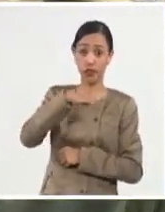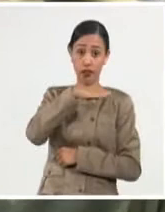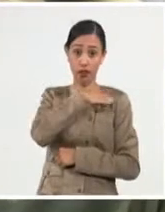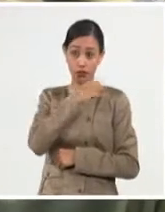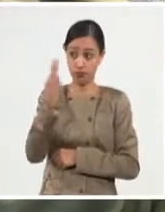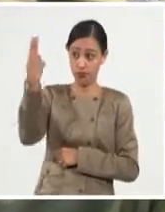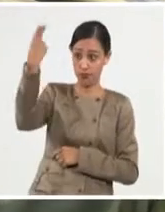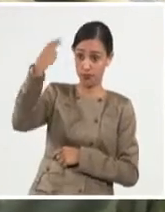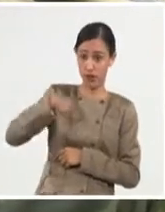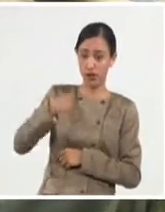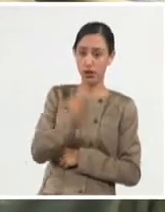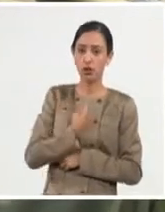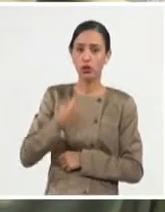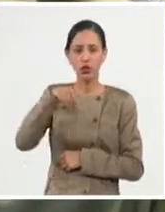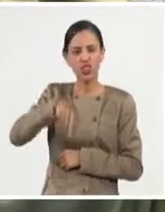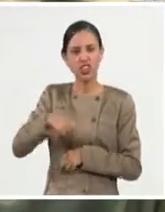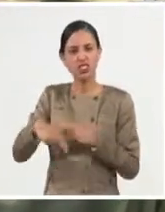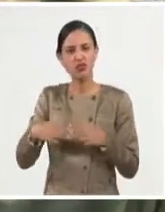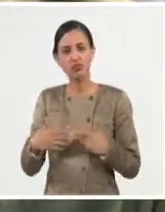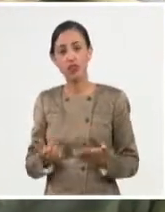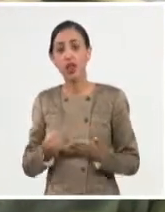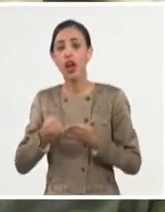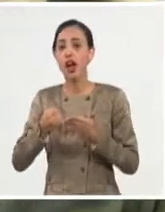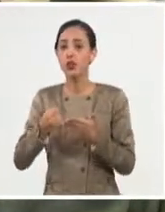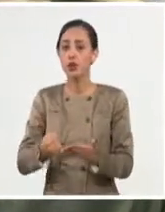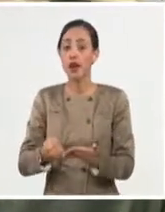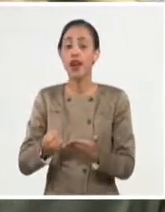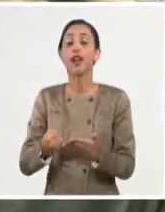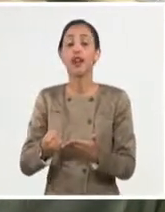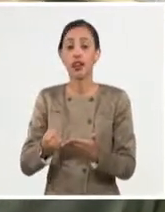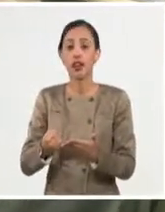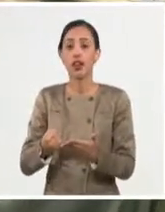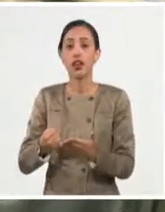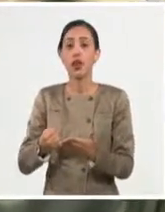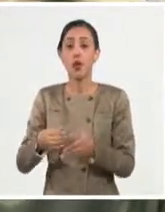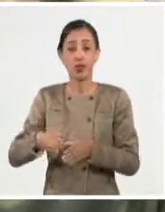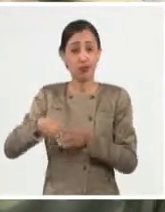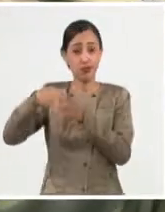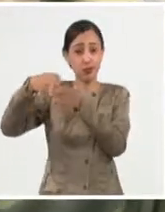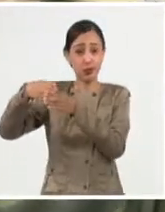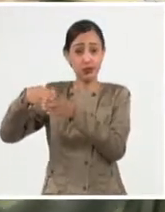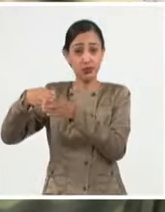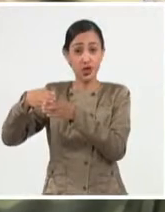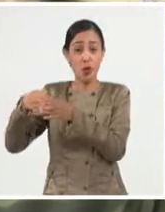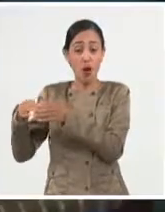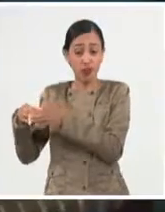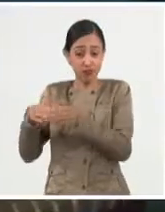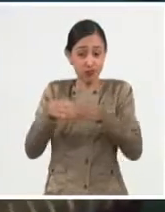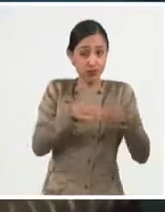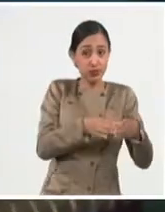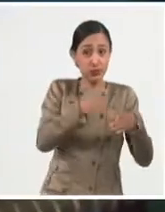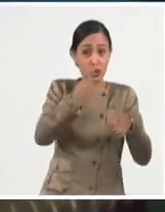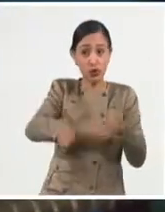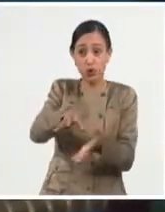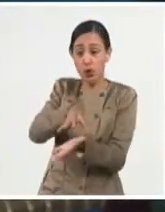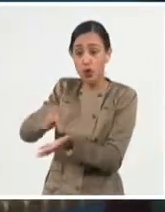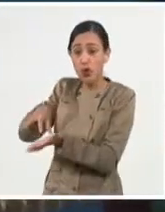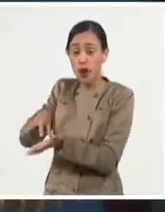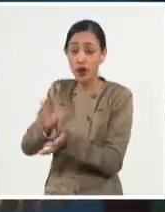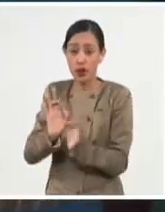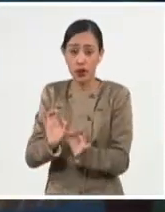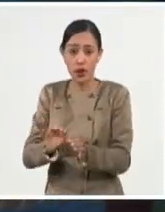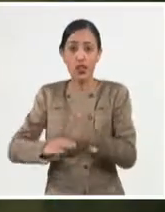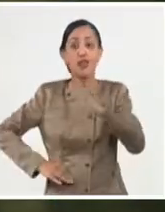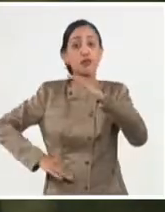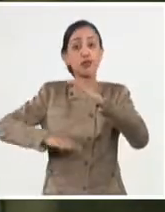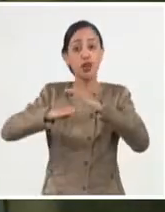es contribuir con el traslado, con el llenado de todos los balones de oxígeno. Entre 800 y 1000